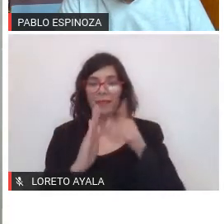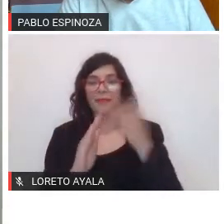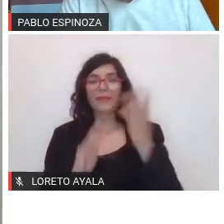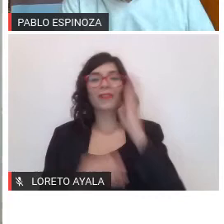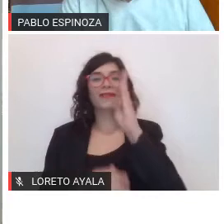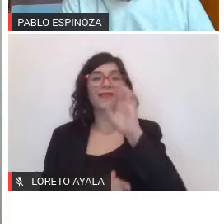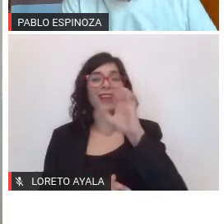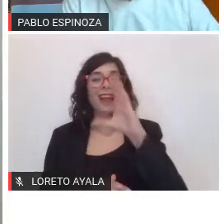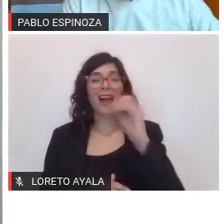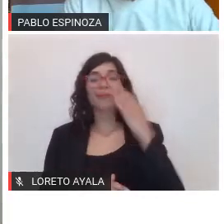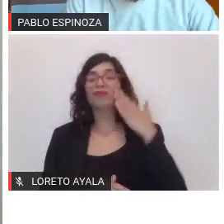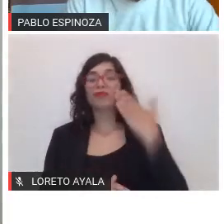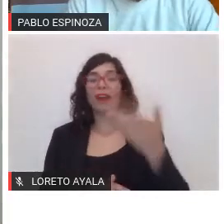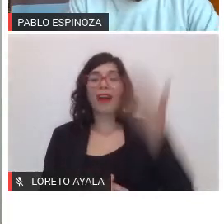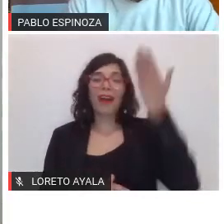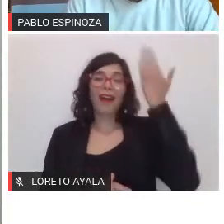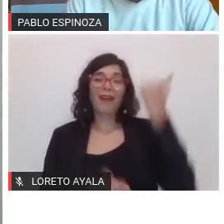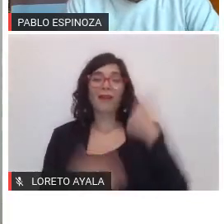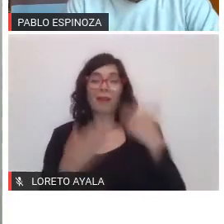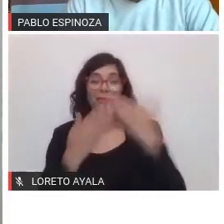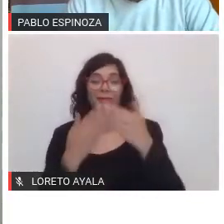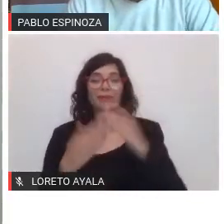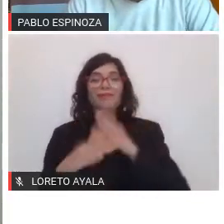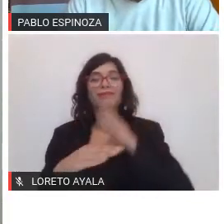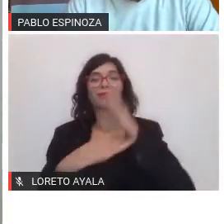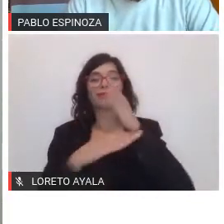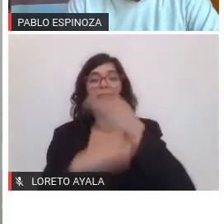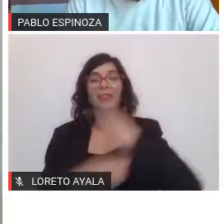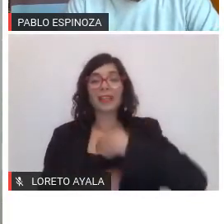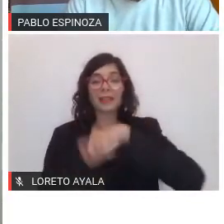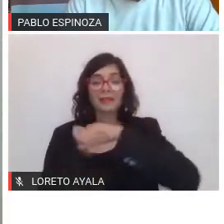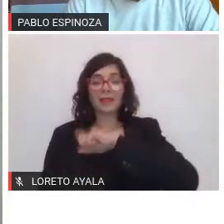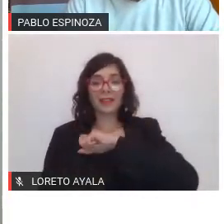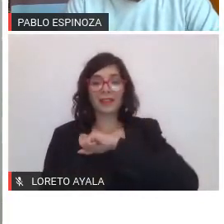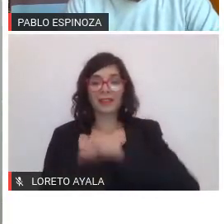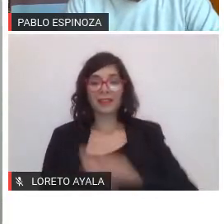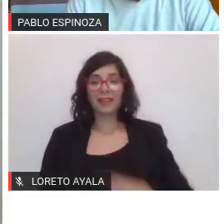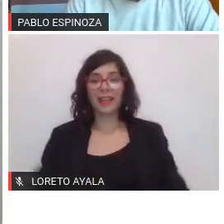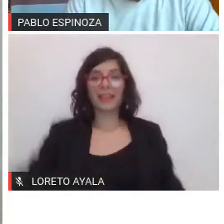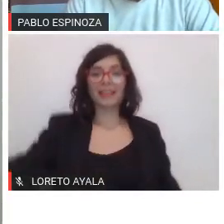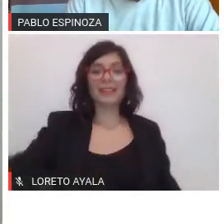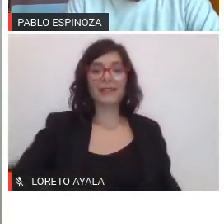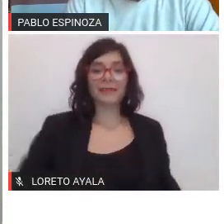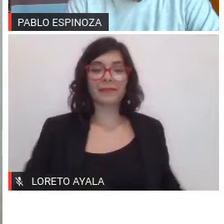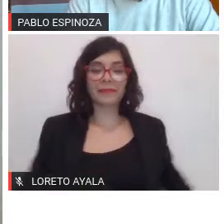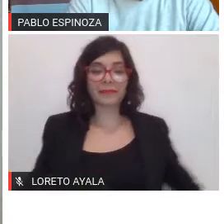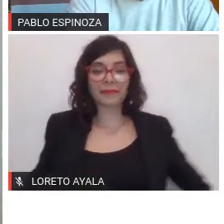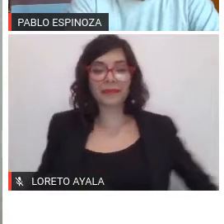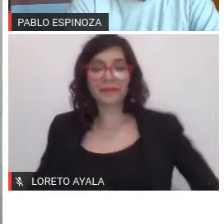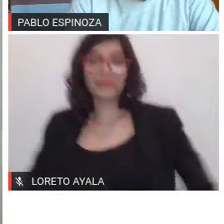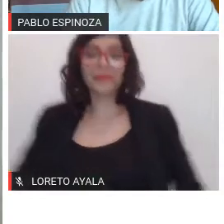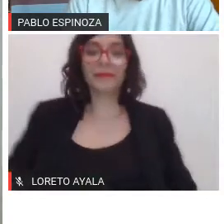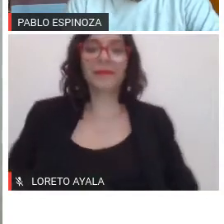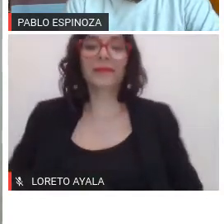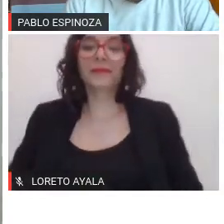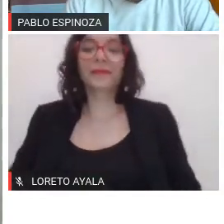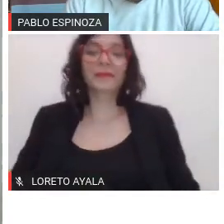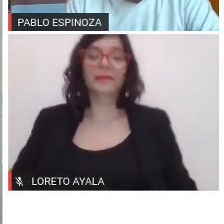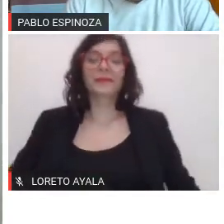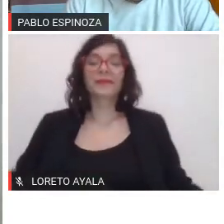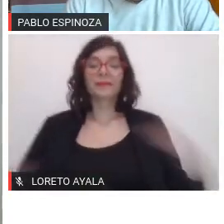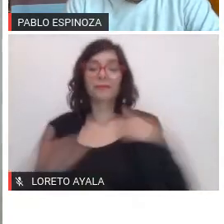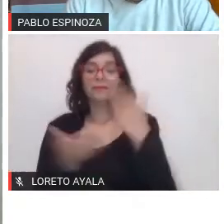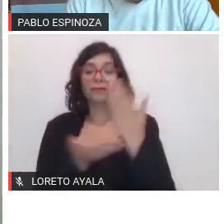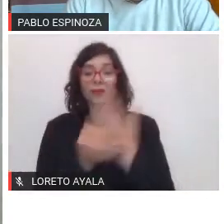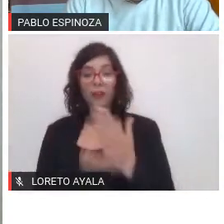que tuve cuando era estudiante en España. Y hoy en día dedicándome tanto a ser profesor de Educación Física en un colegio, Colegio